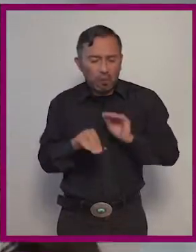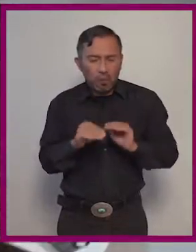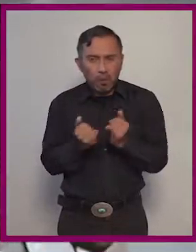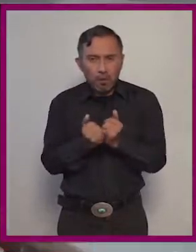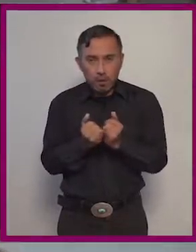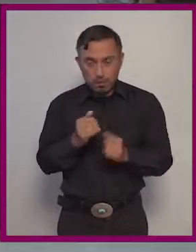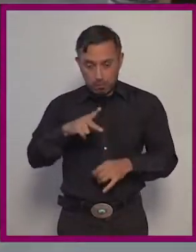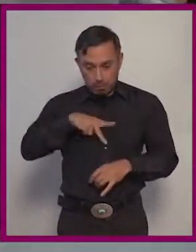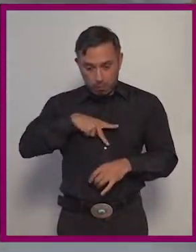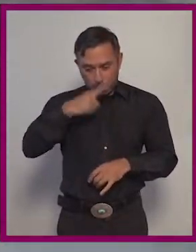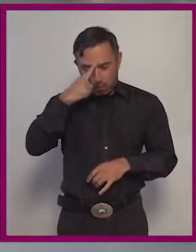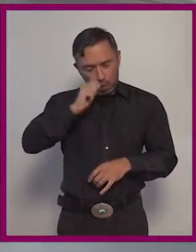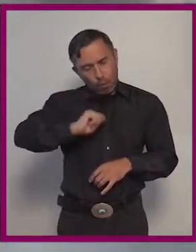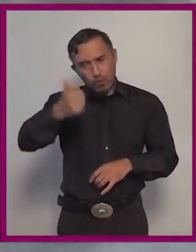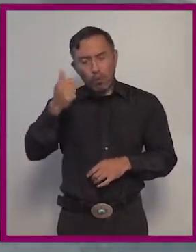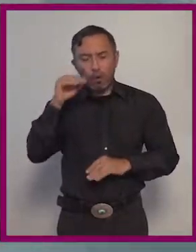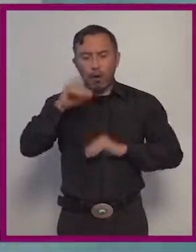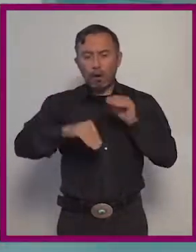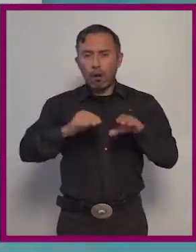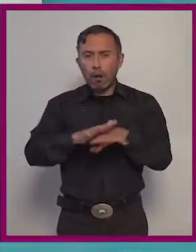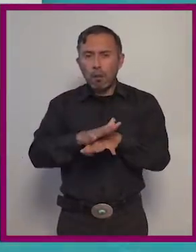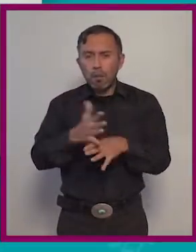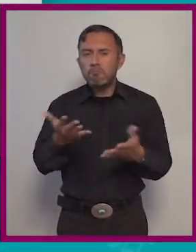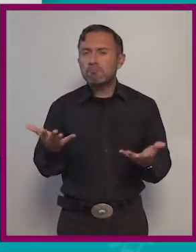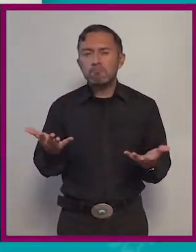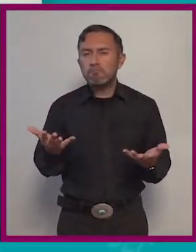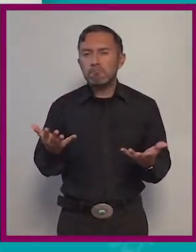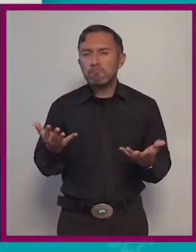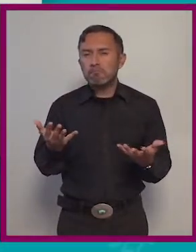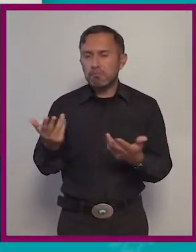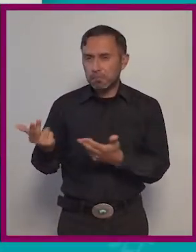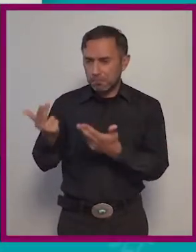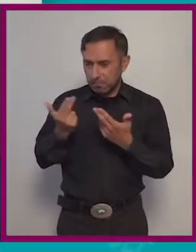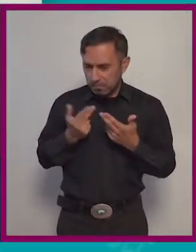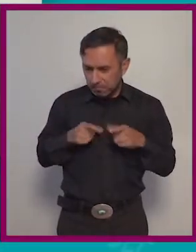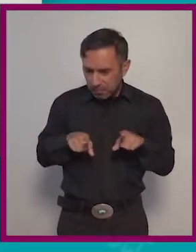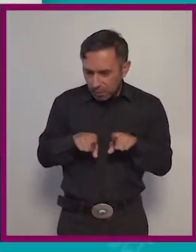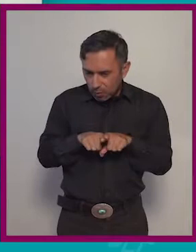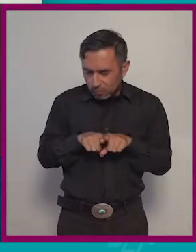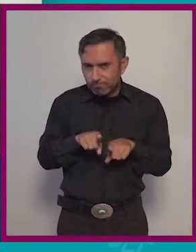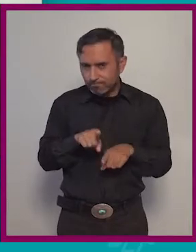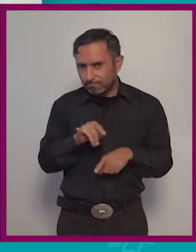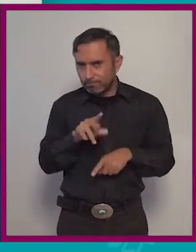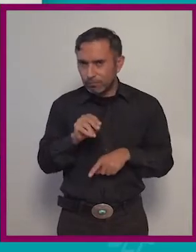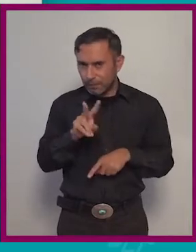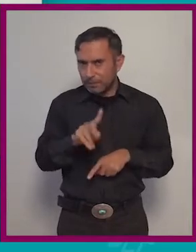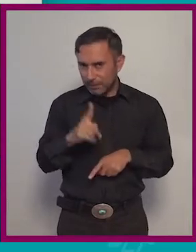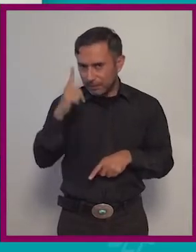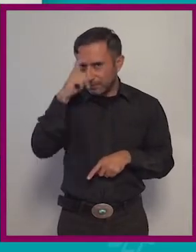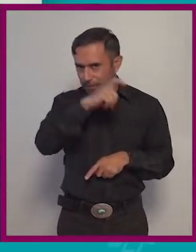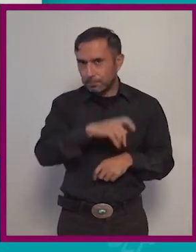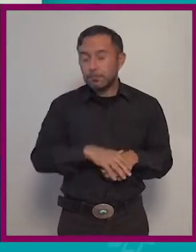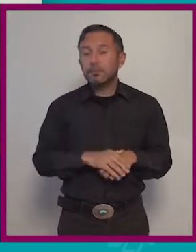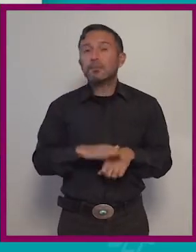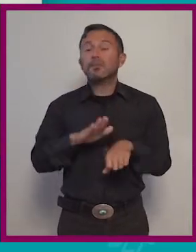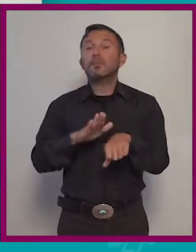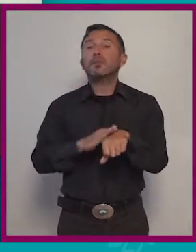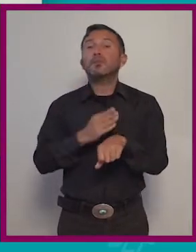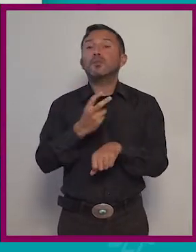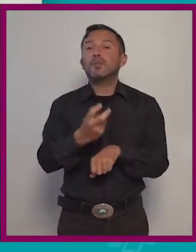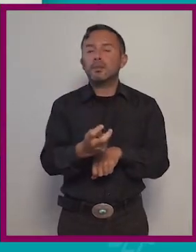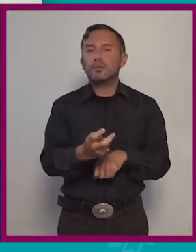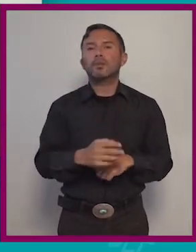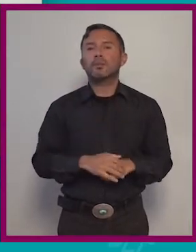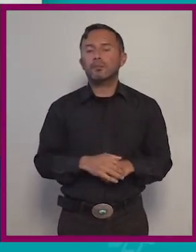de creación, qué tanto se ve plasmada en la obra misma? Es bien discutible. Por eso es